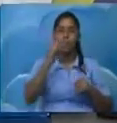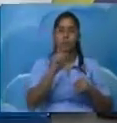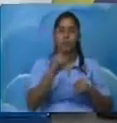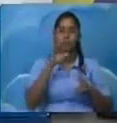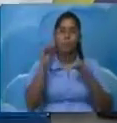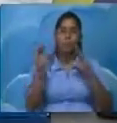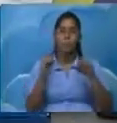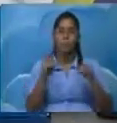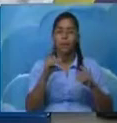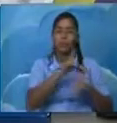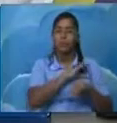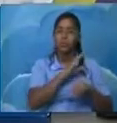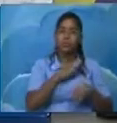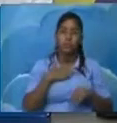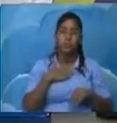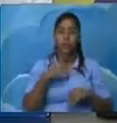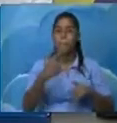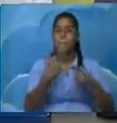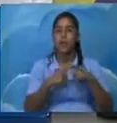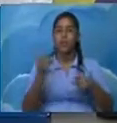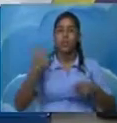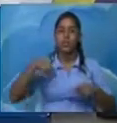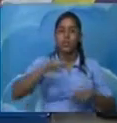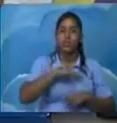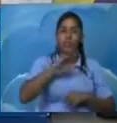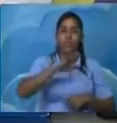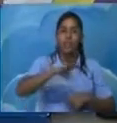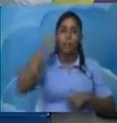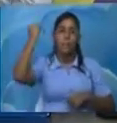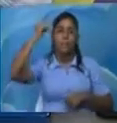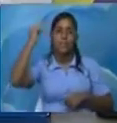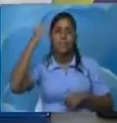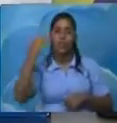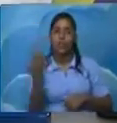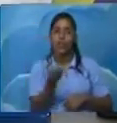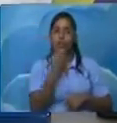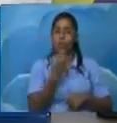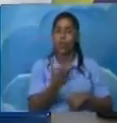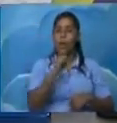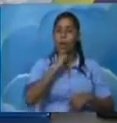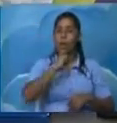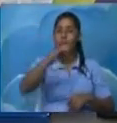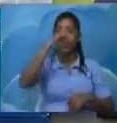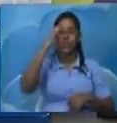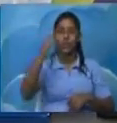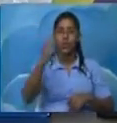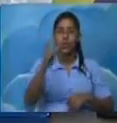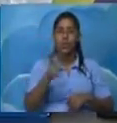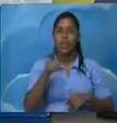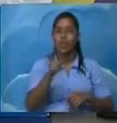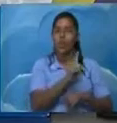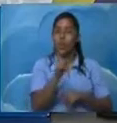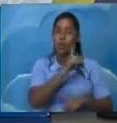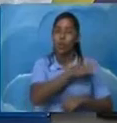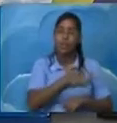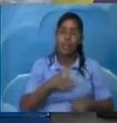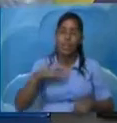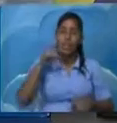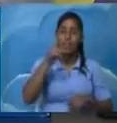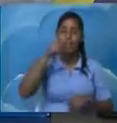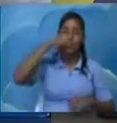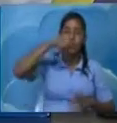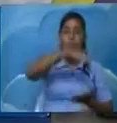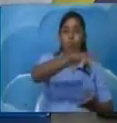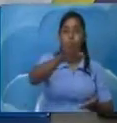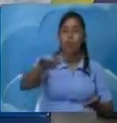nos corresponde. Pero nosotros estamos pensando qué bueno es Dios, que Él no quiere que en su pueblo